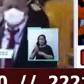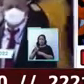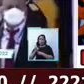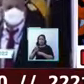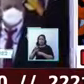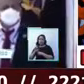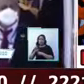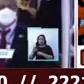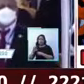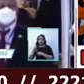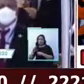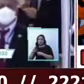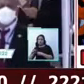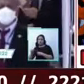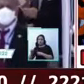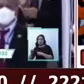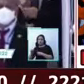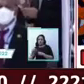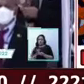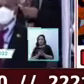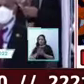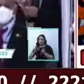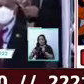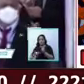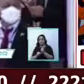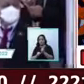pues. Quienes aprobaron la sede fueron ellos,